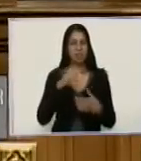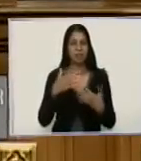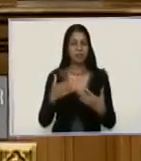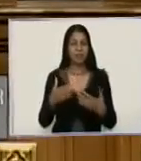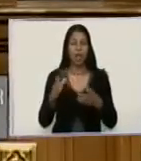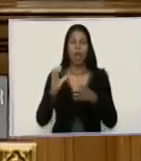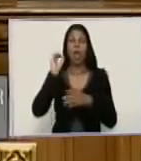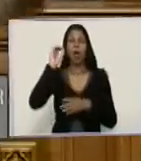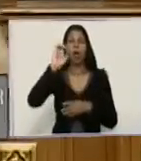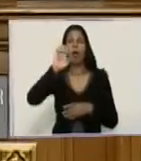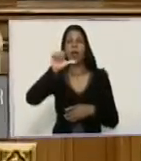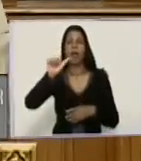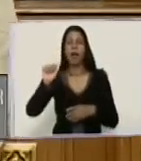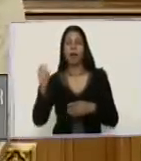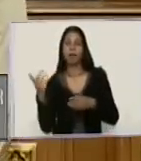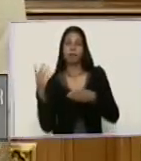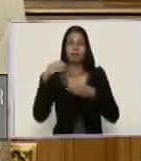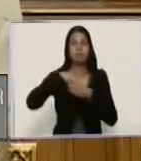Unión Europea.